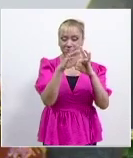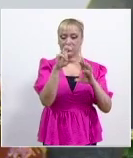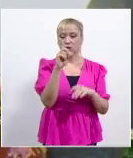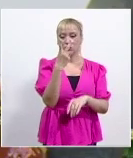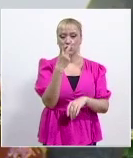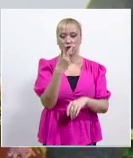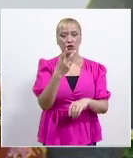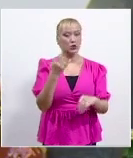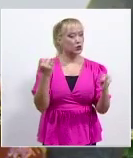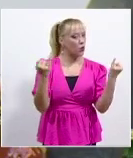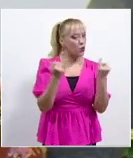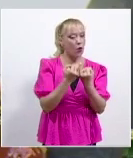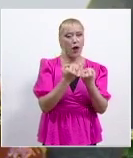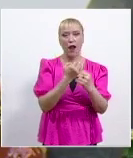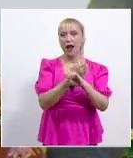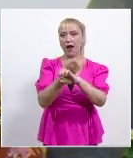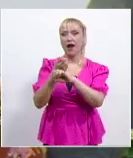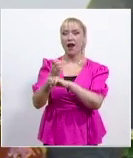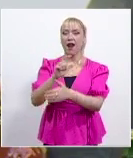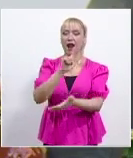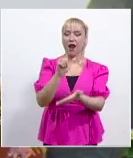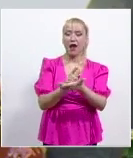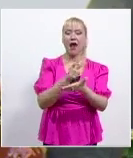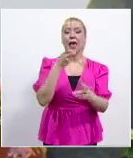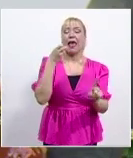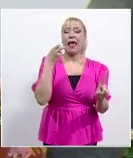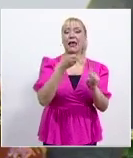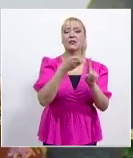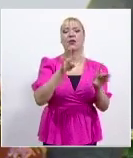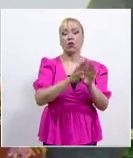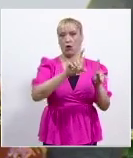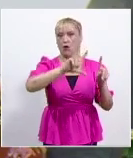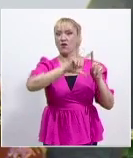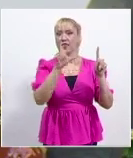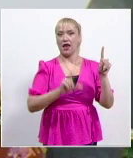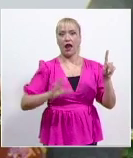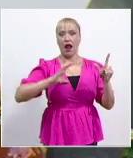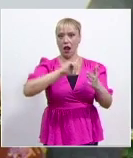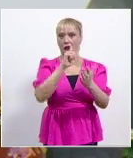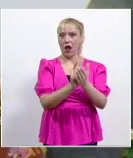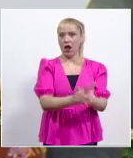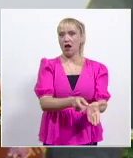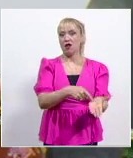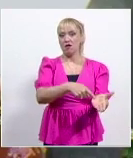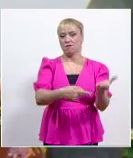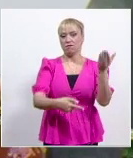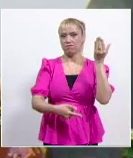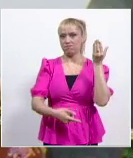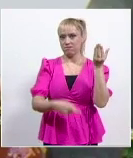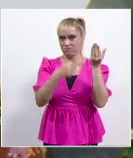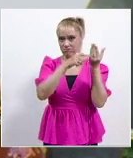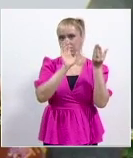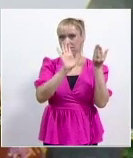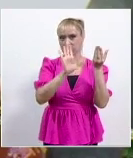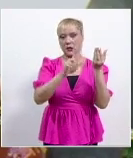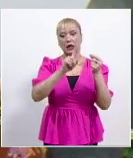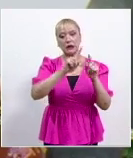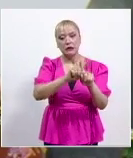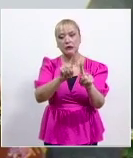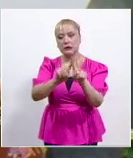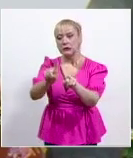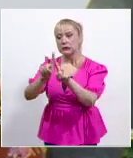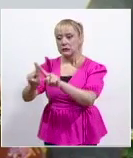el cemento que lo une, pero es a partir de reconocer las diferencias y